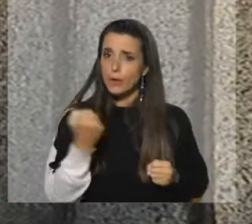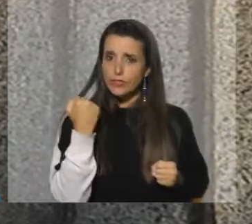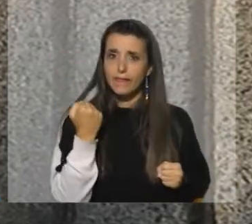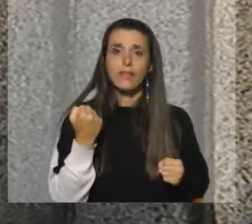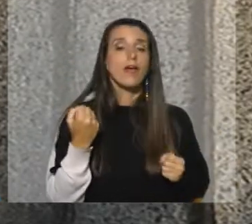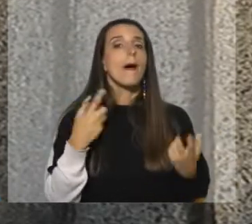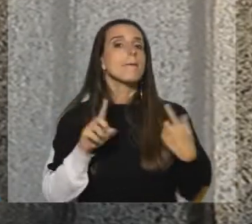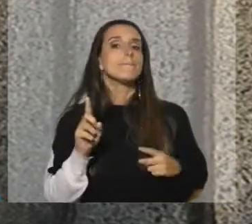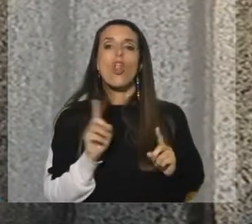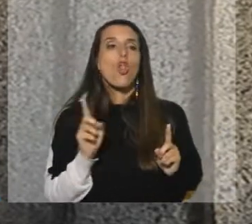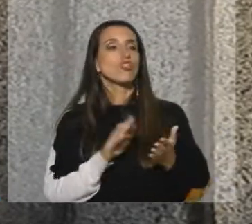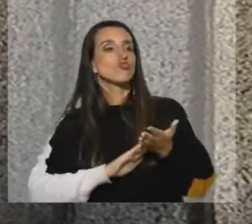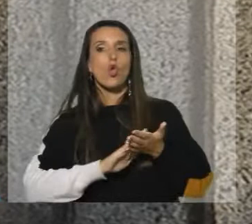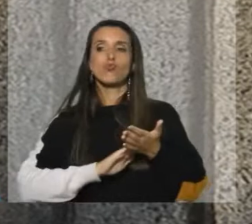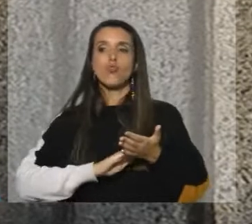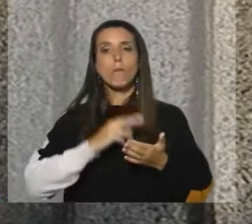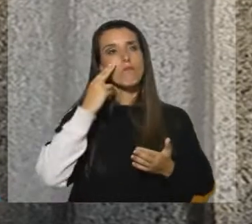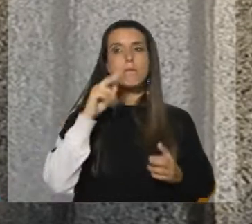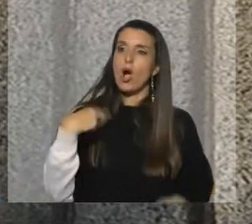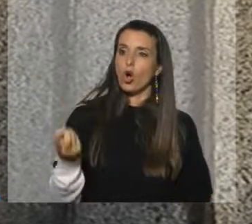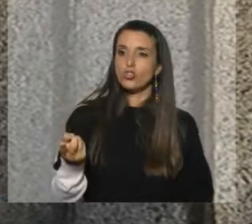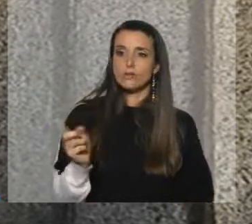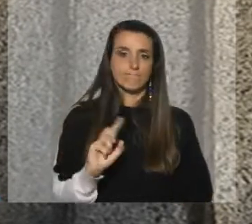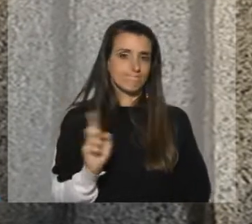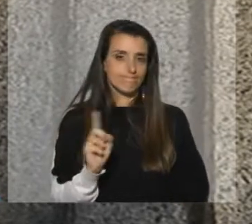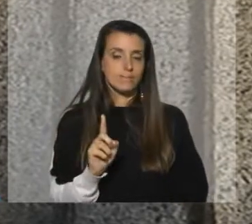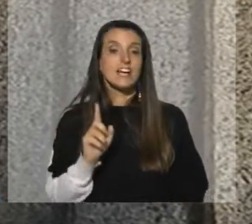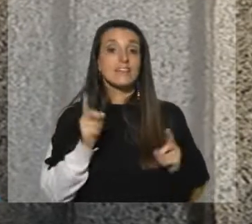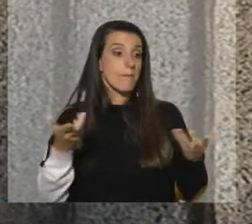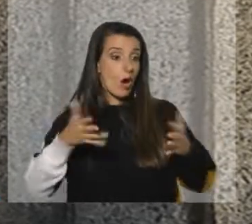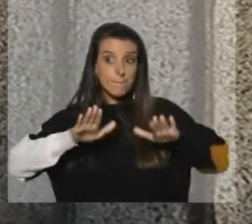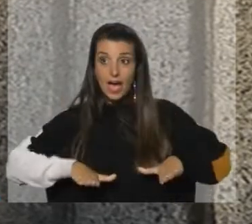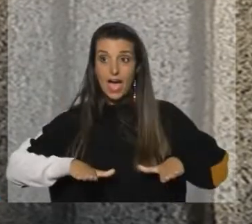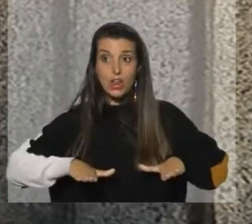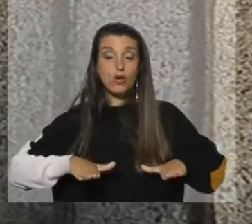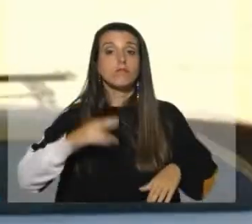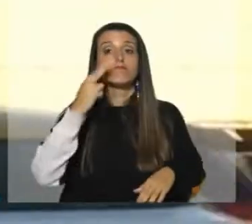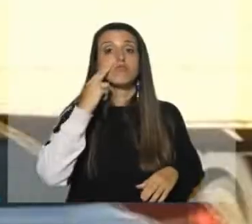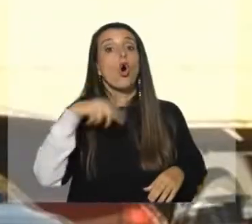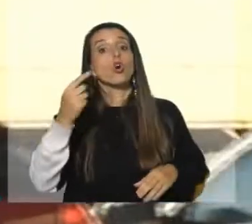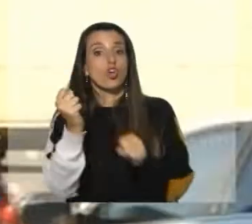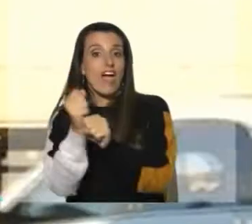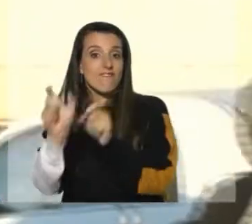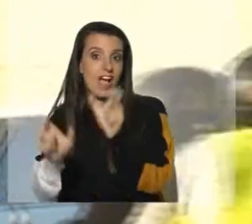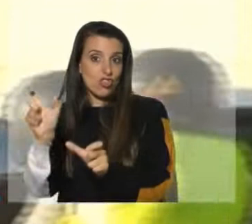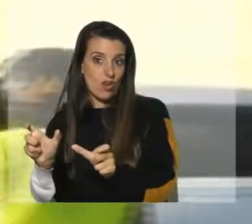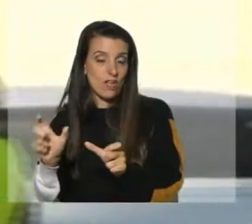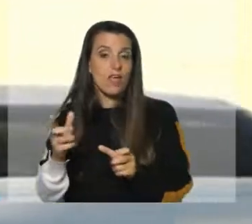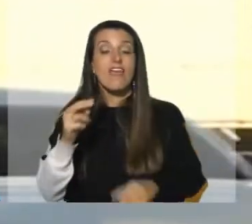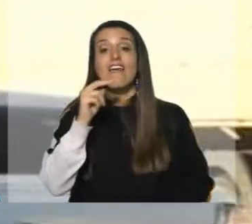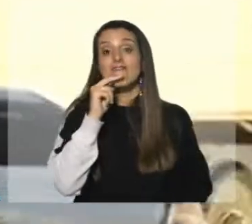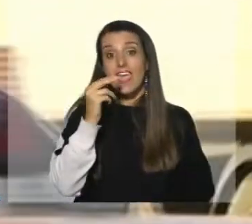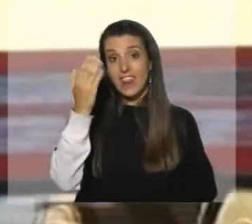pero nada se arregla perjudicando a otros también este paro perjudica a otros trabajadores el viernes me